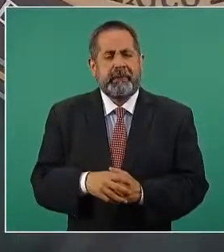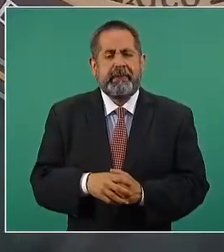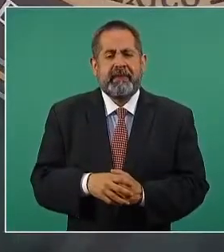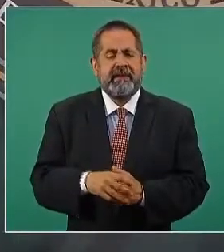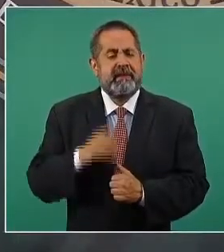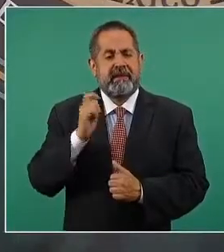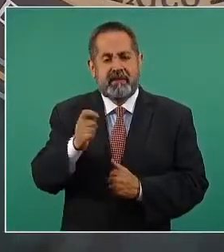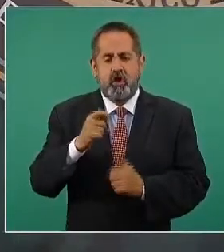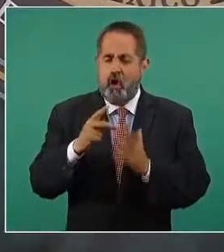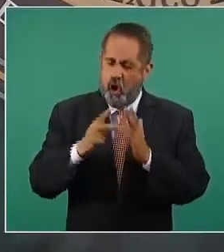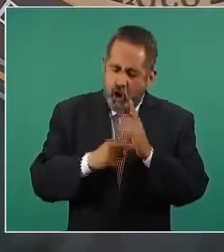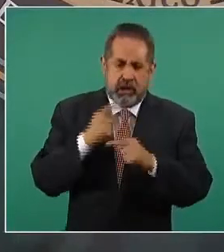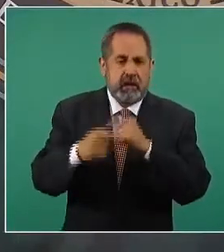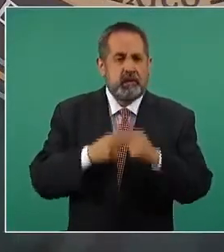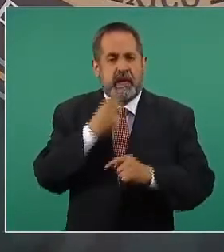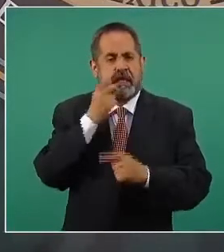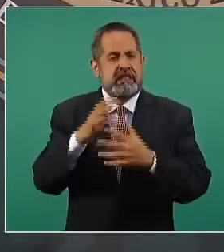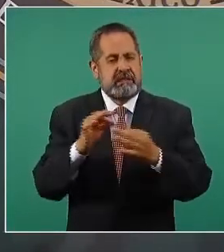pero lo repito,